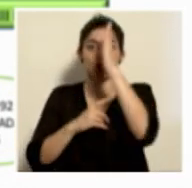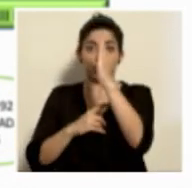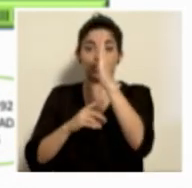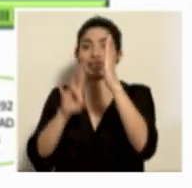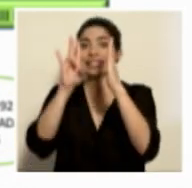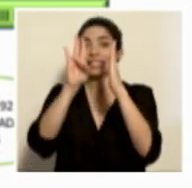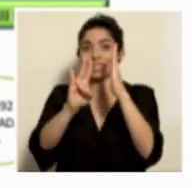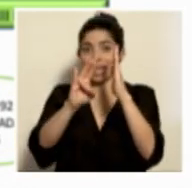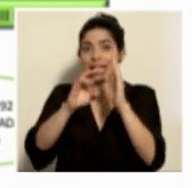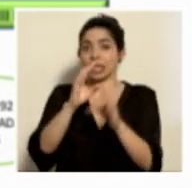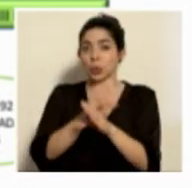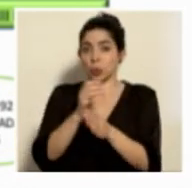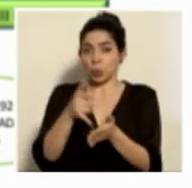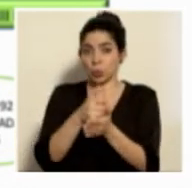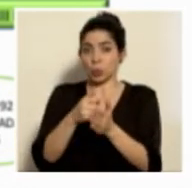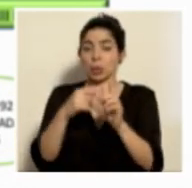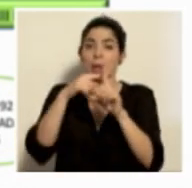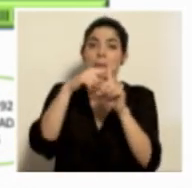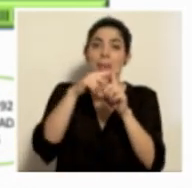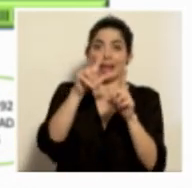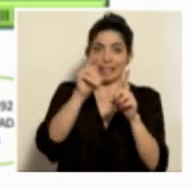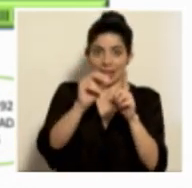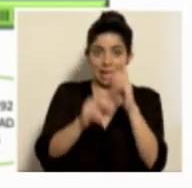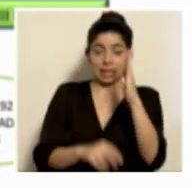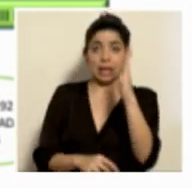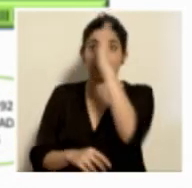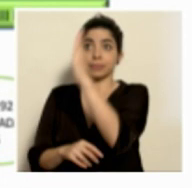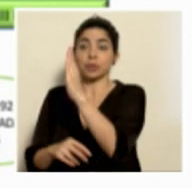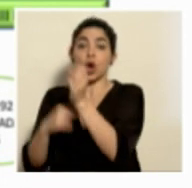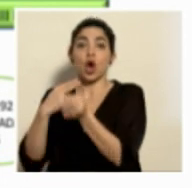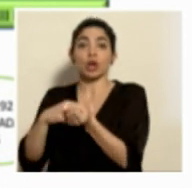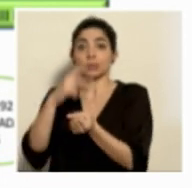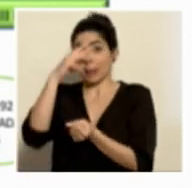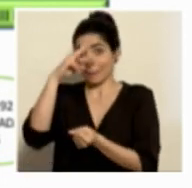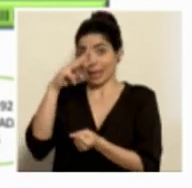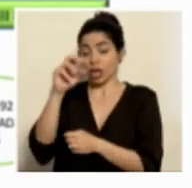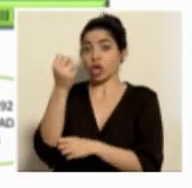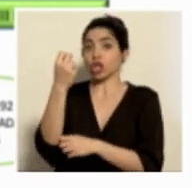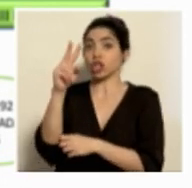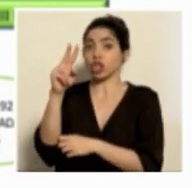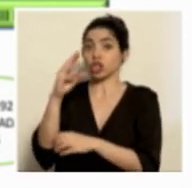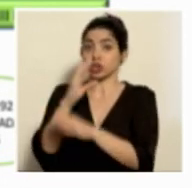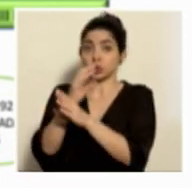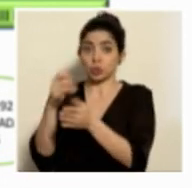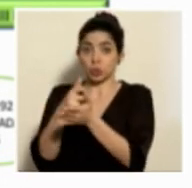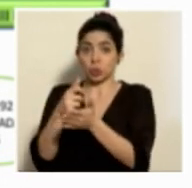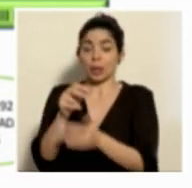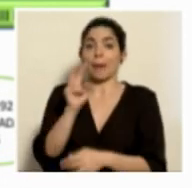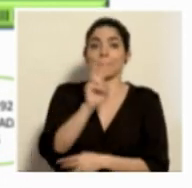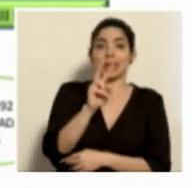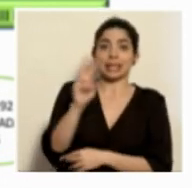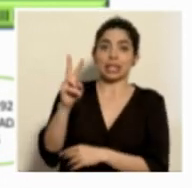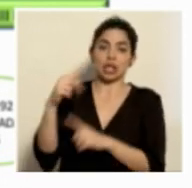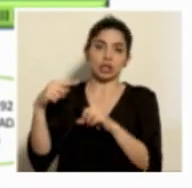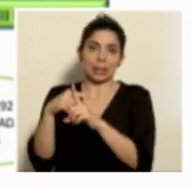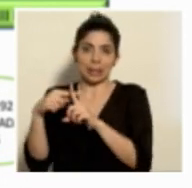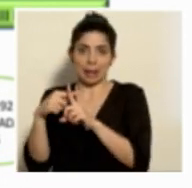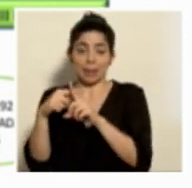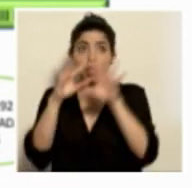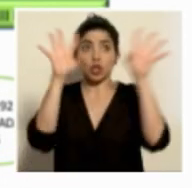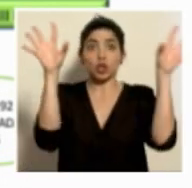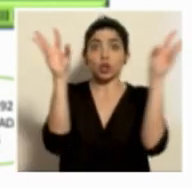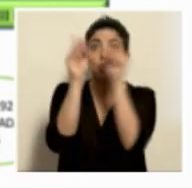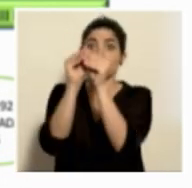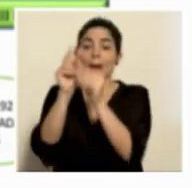7 camas UCI, moderados 30. En el Hospital México, 12 camas UCI y 22 camas moderadas, para un total